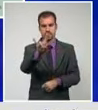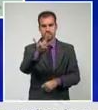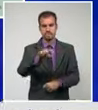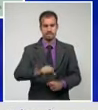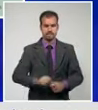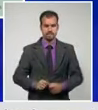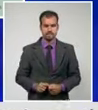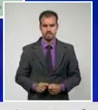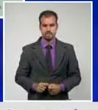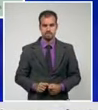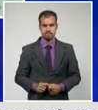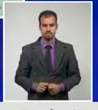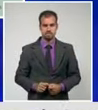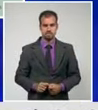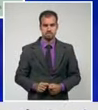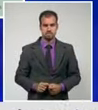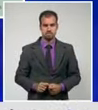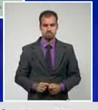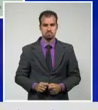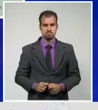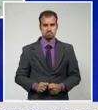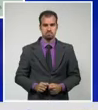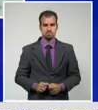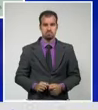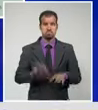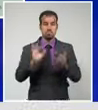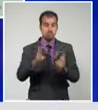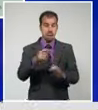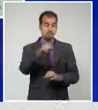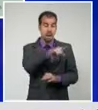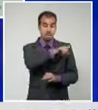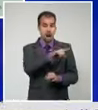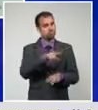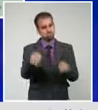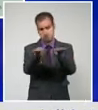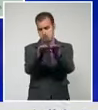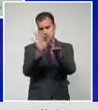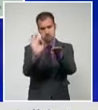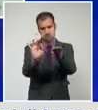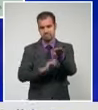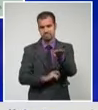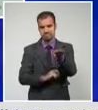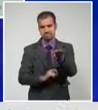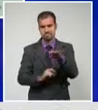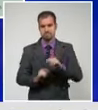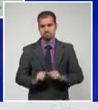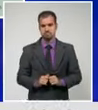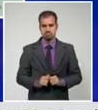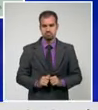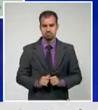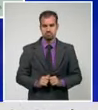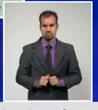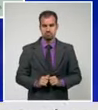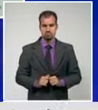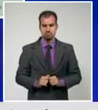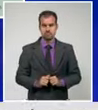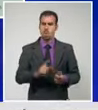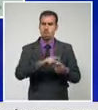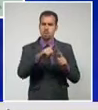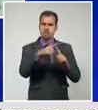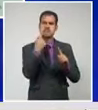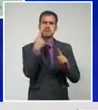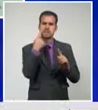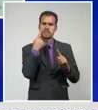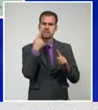la misma cifra que el día anterior. Esta es otra provincia que después de